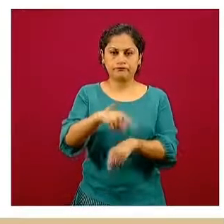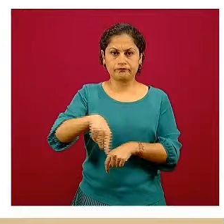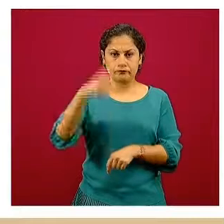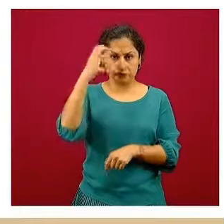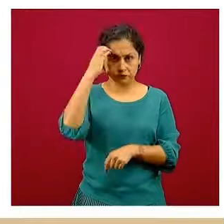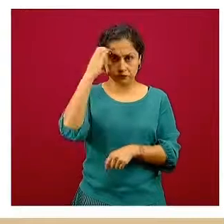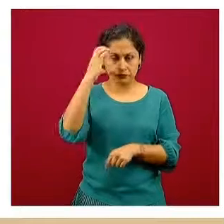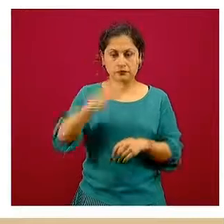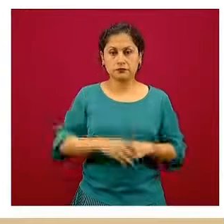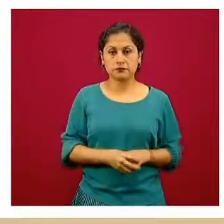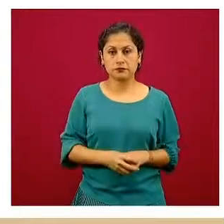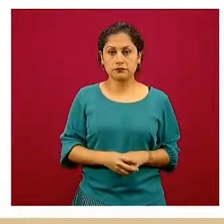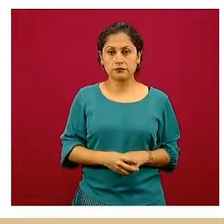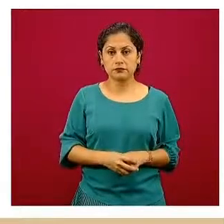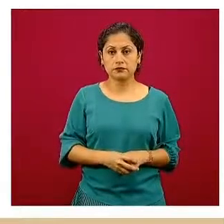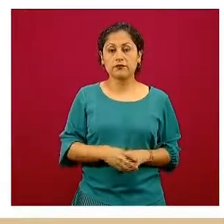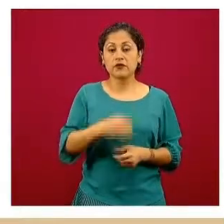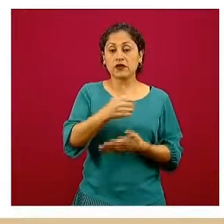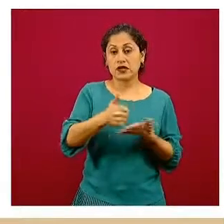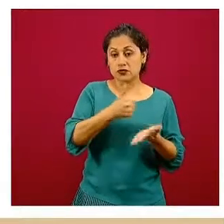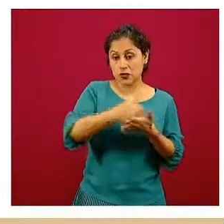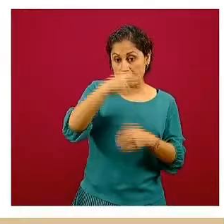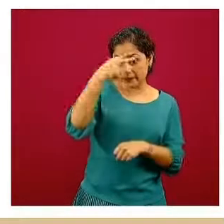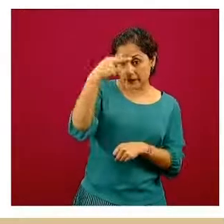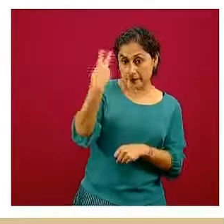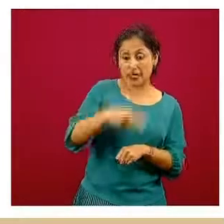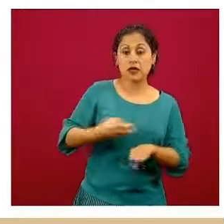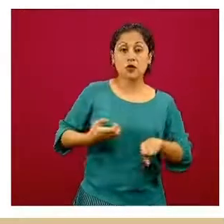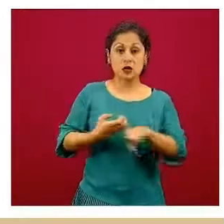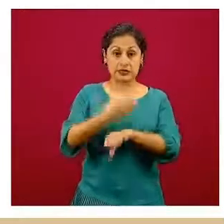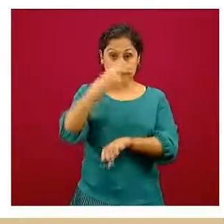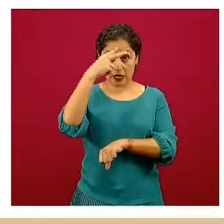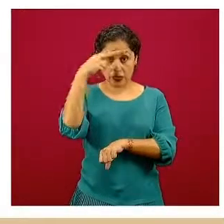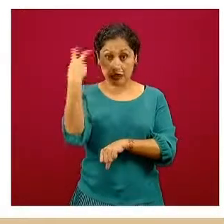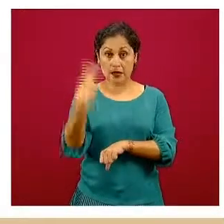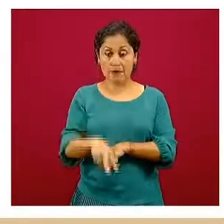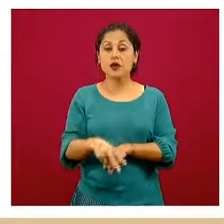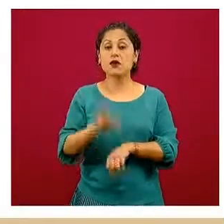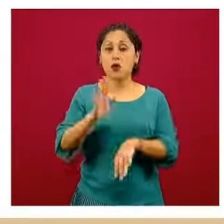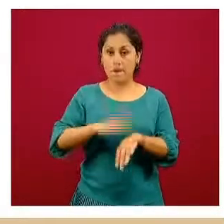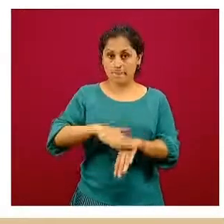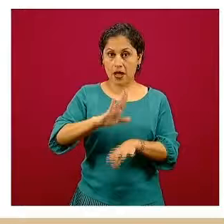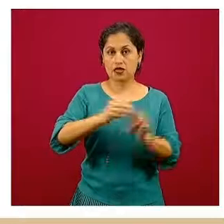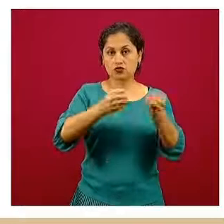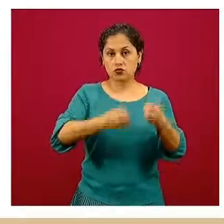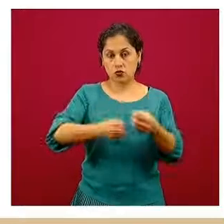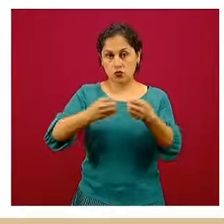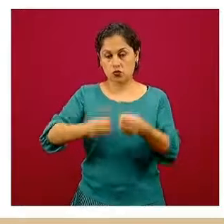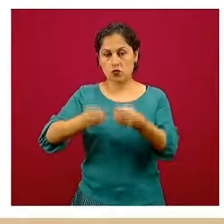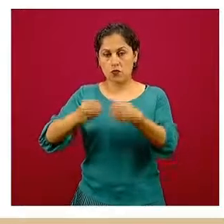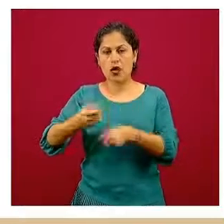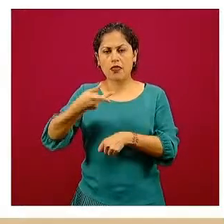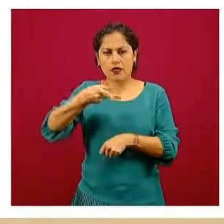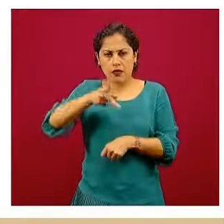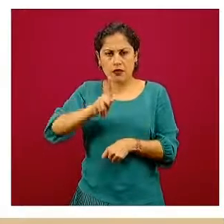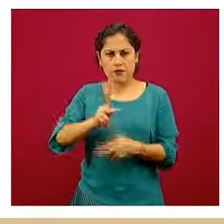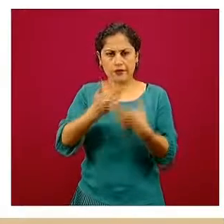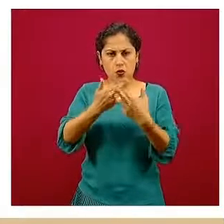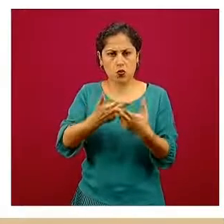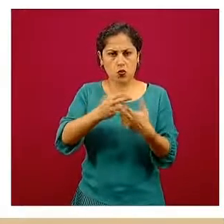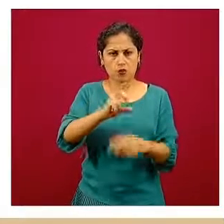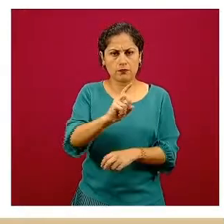30%, y Ciudad de México y Estado de México, que serían las que tienen la mayor ocupación, al menos siguen manteniendo